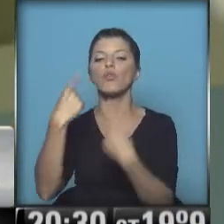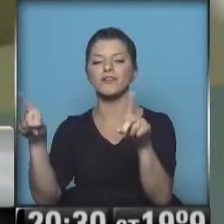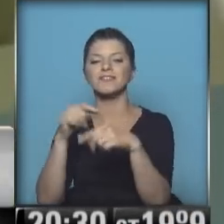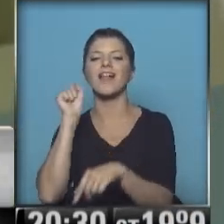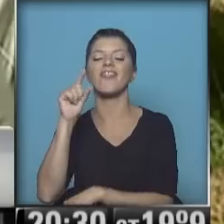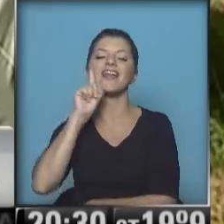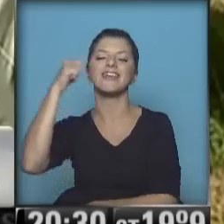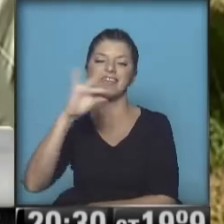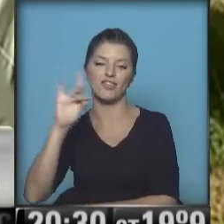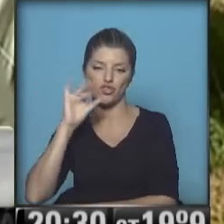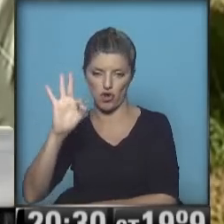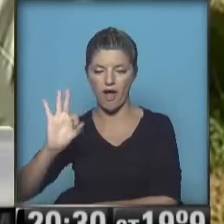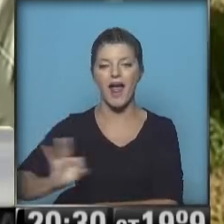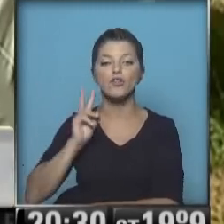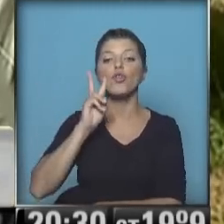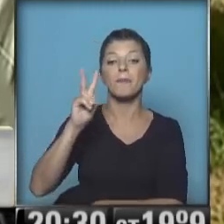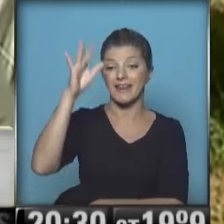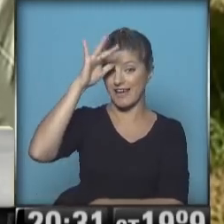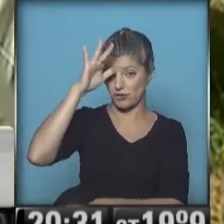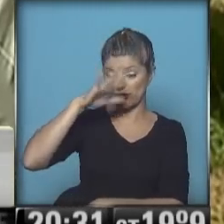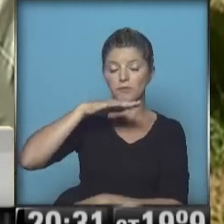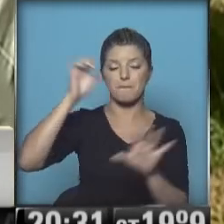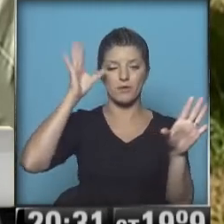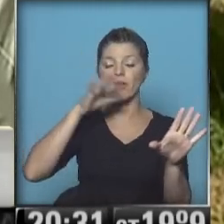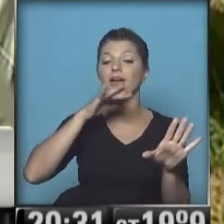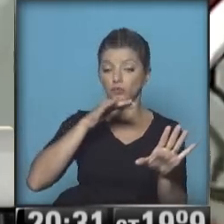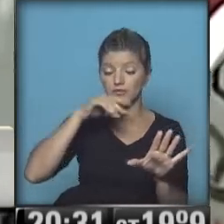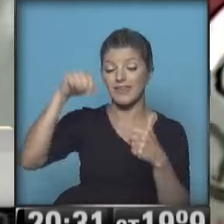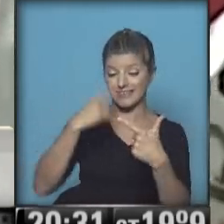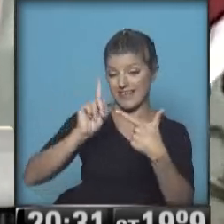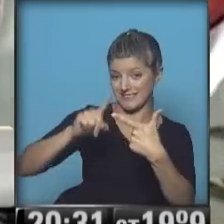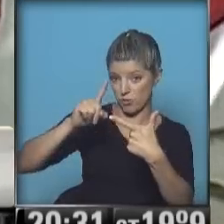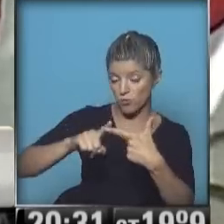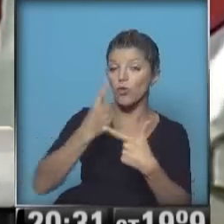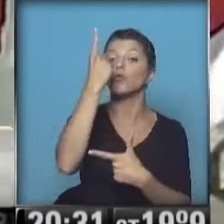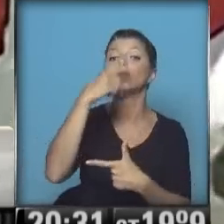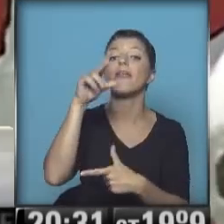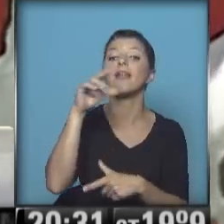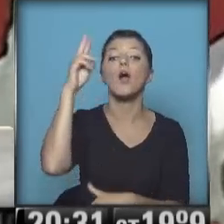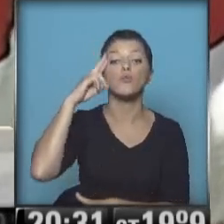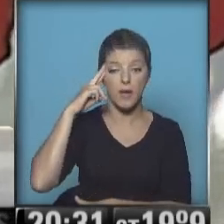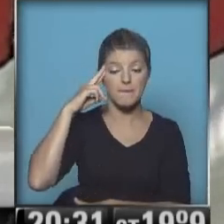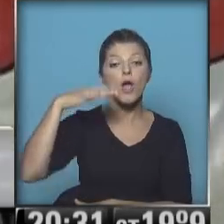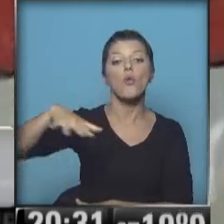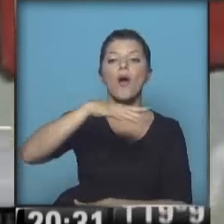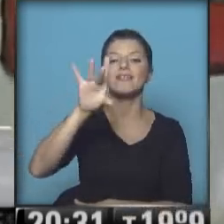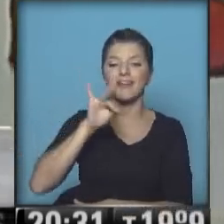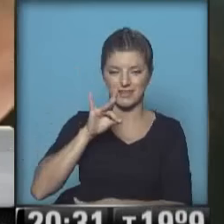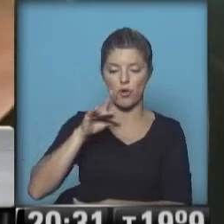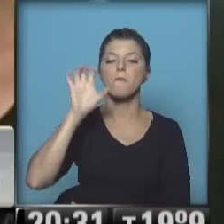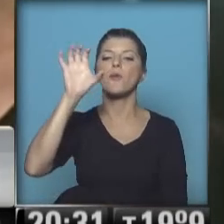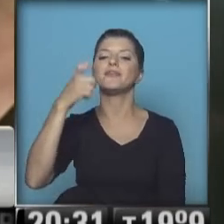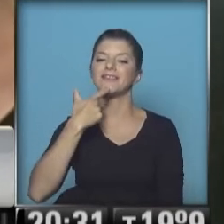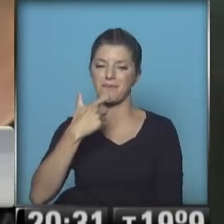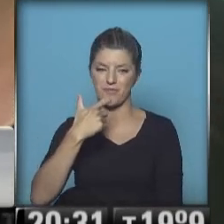año 2014 y el segundo que da en una de las 9 plazas elegidas, Mendoza. Mendoza está